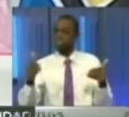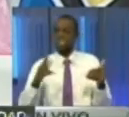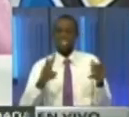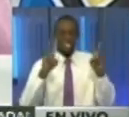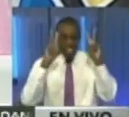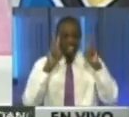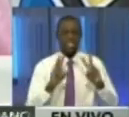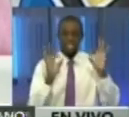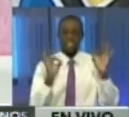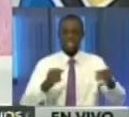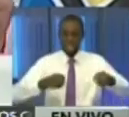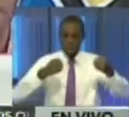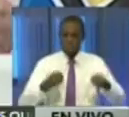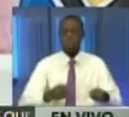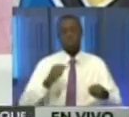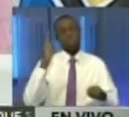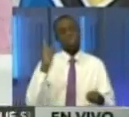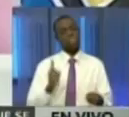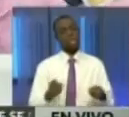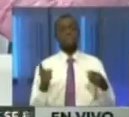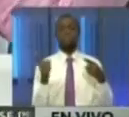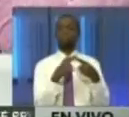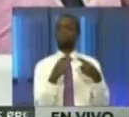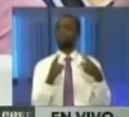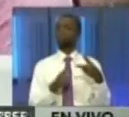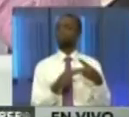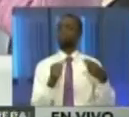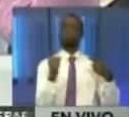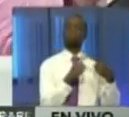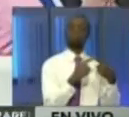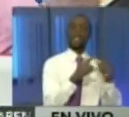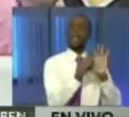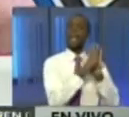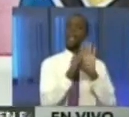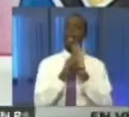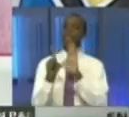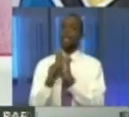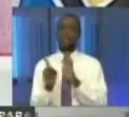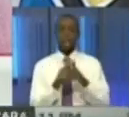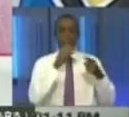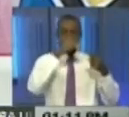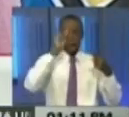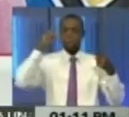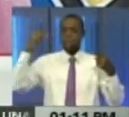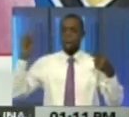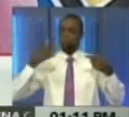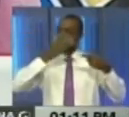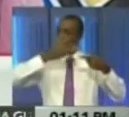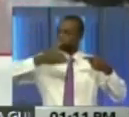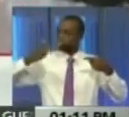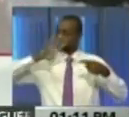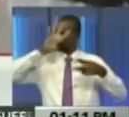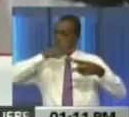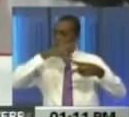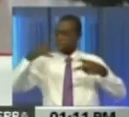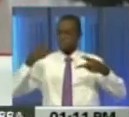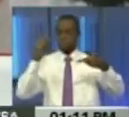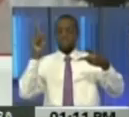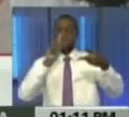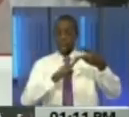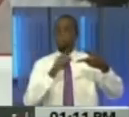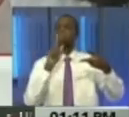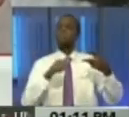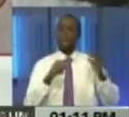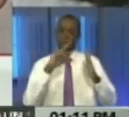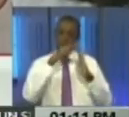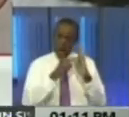respetar estos dos principios fundamentales de un cronograma: principios legales y los principios técnicos y de logísticas y de